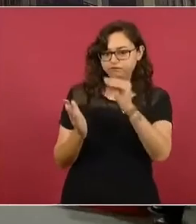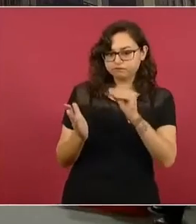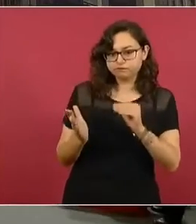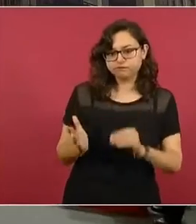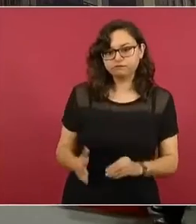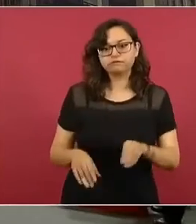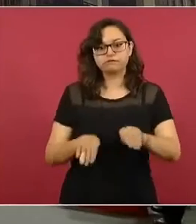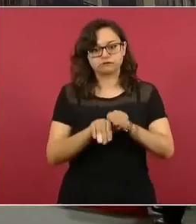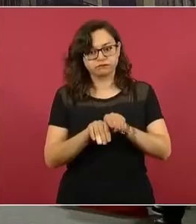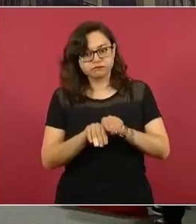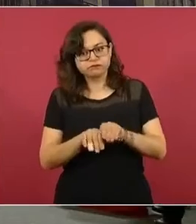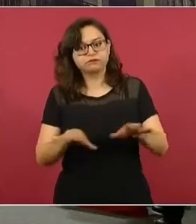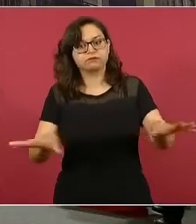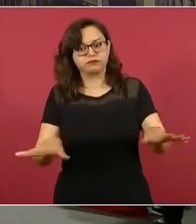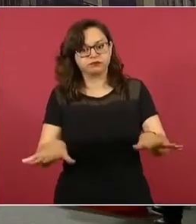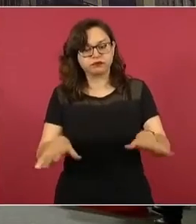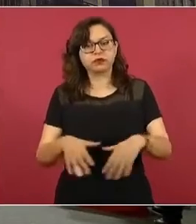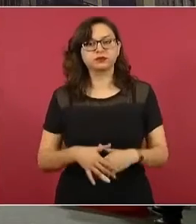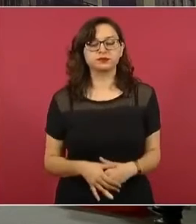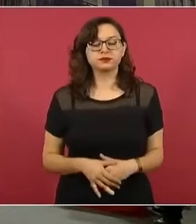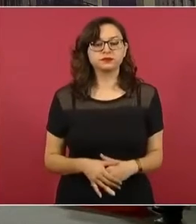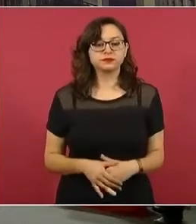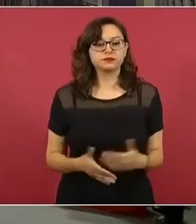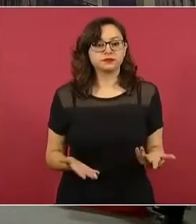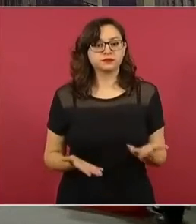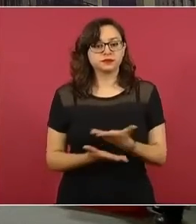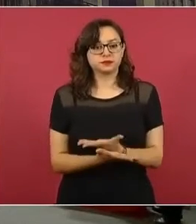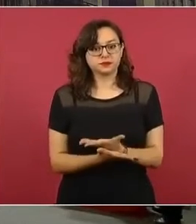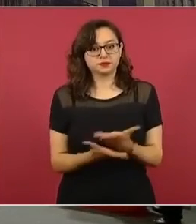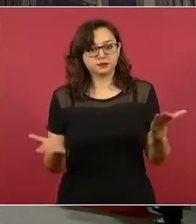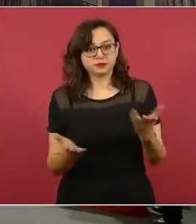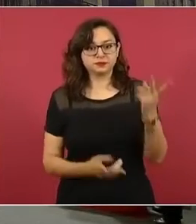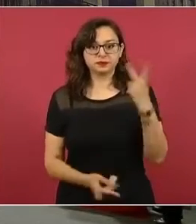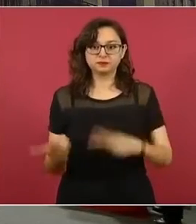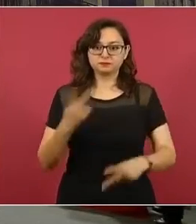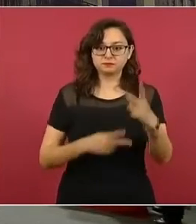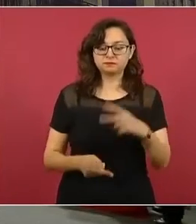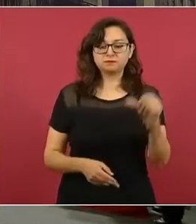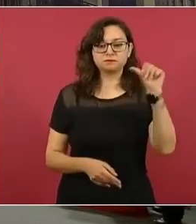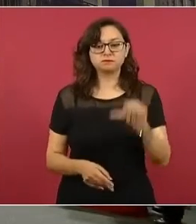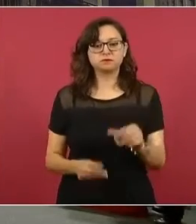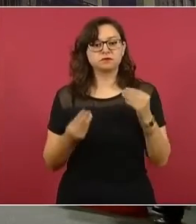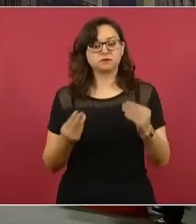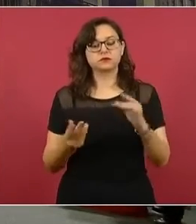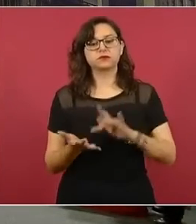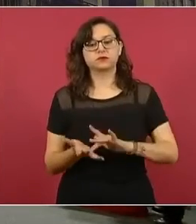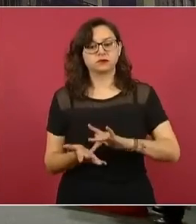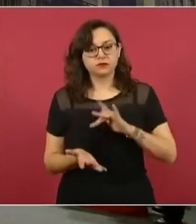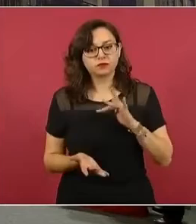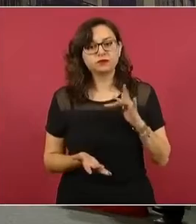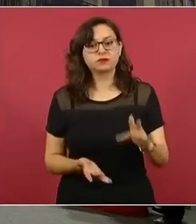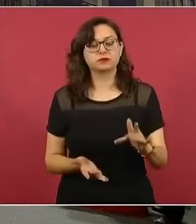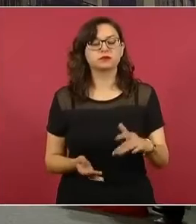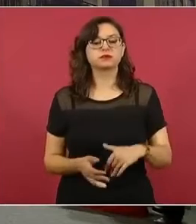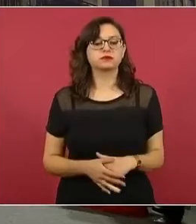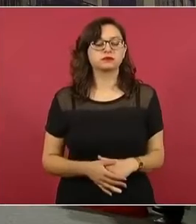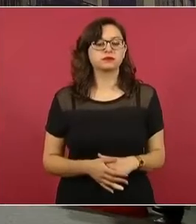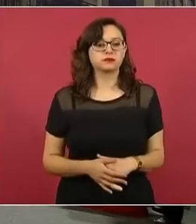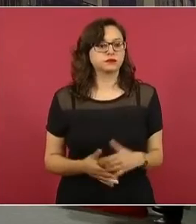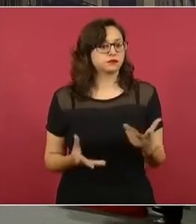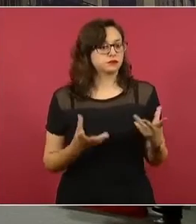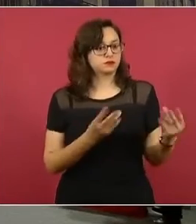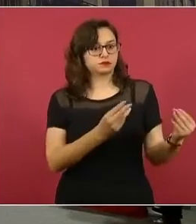gracias. Le agradecemos la presencia de todas, de todos ustedes. Participaron